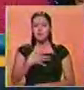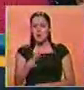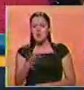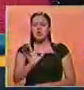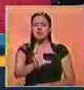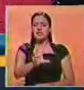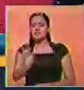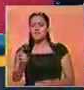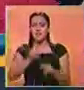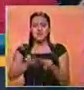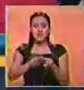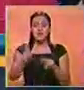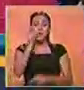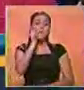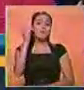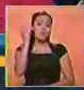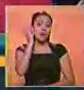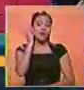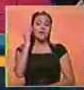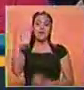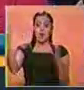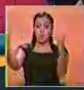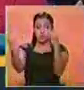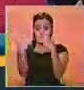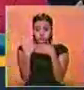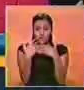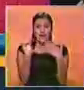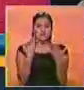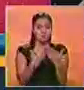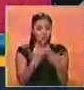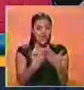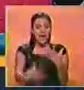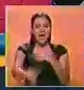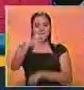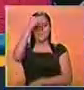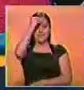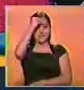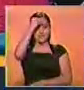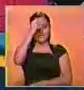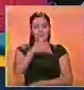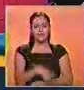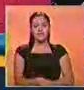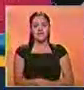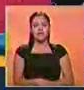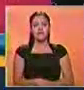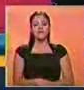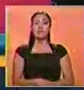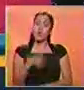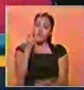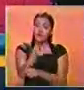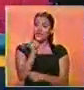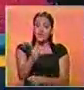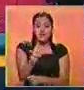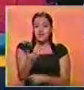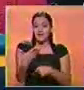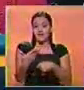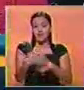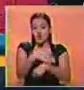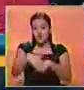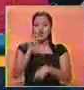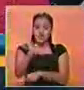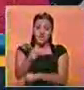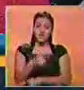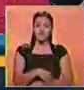300 niños y niñas, jóvenes pues, que van a venir aquí a estudiar, a formarse y además a la obligación que tiene el Estado pues,